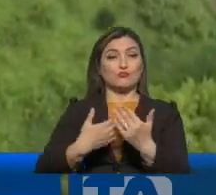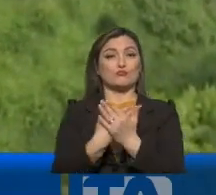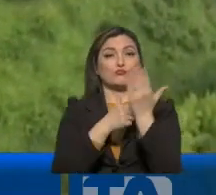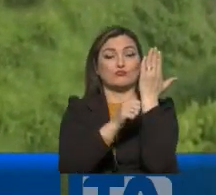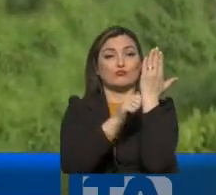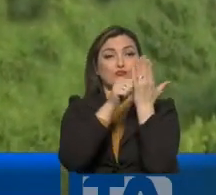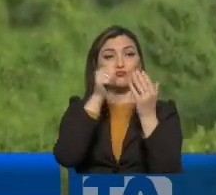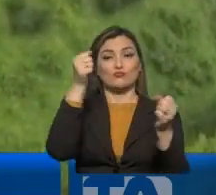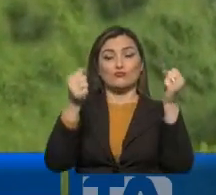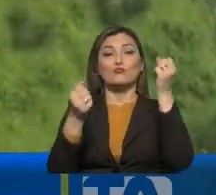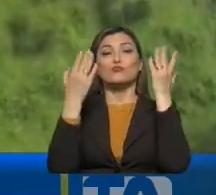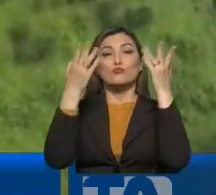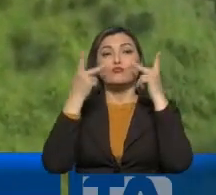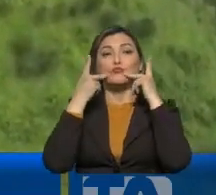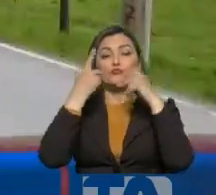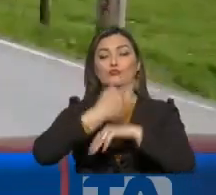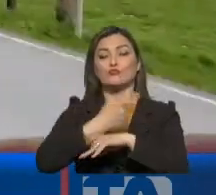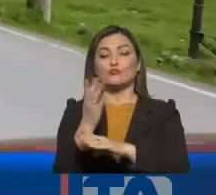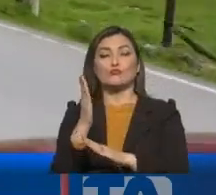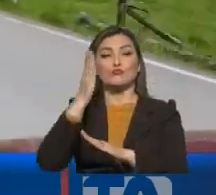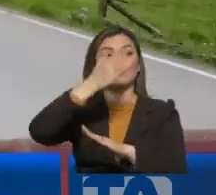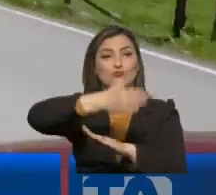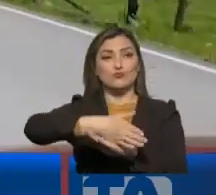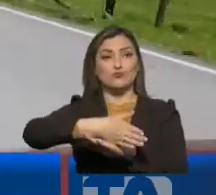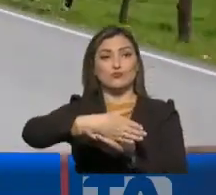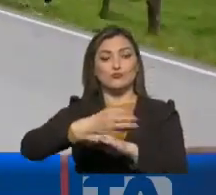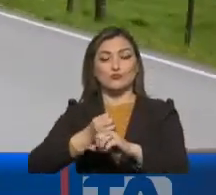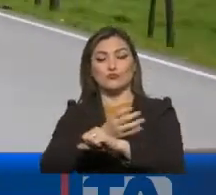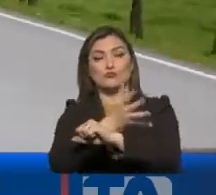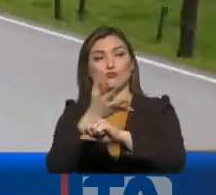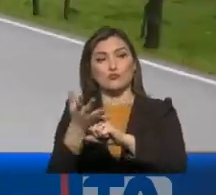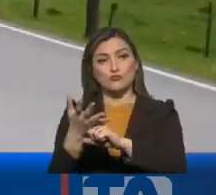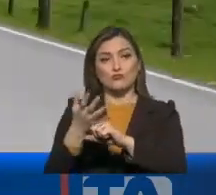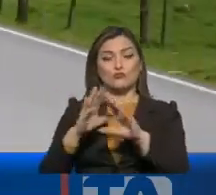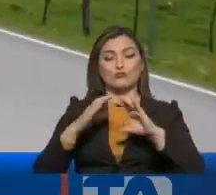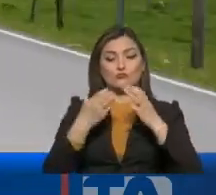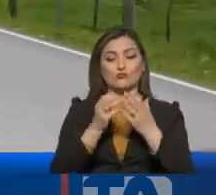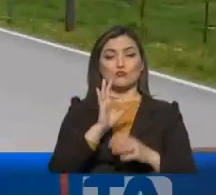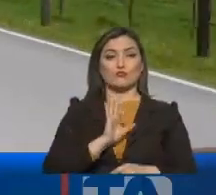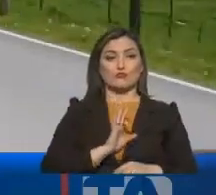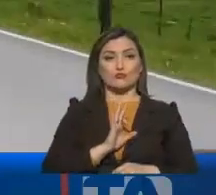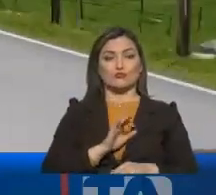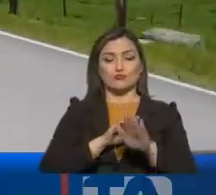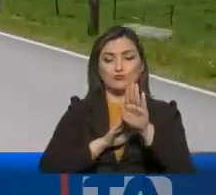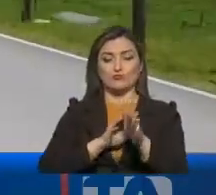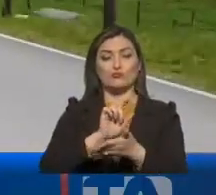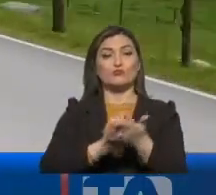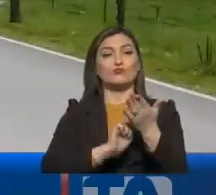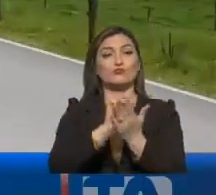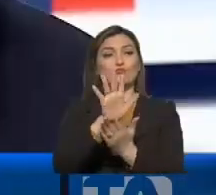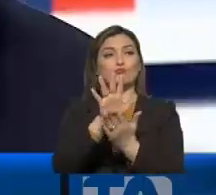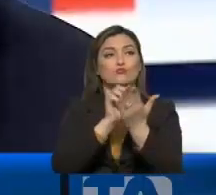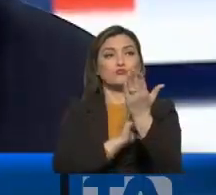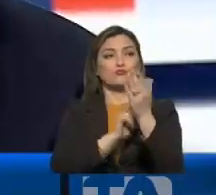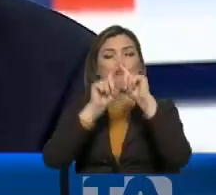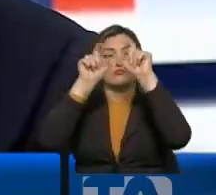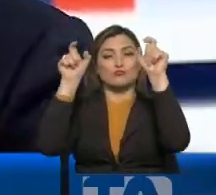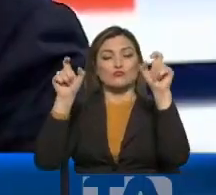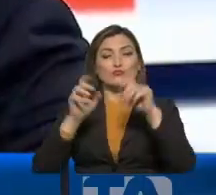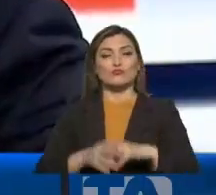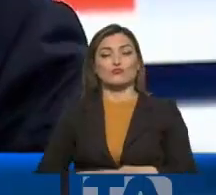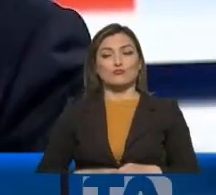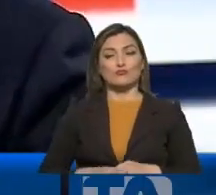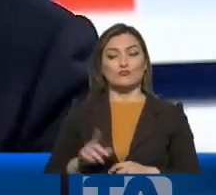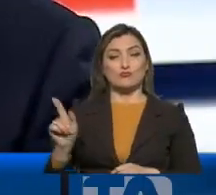ministro de transporte y un día después recibe la recomendación de la comisión técnica para adjudicar el proyecto a dicha empresa el